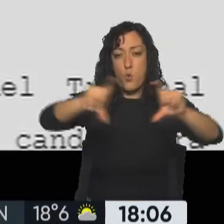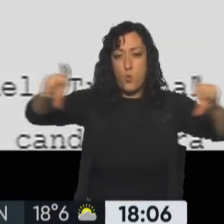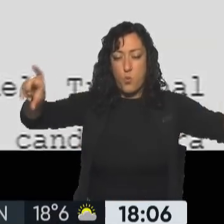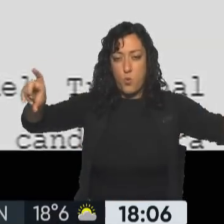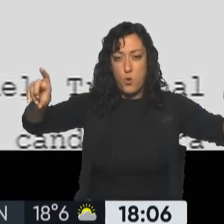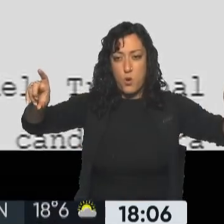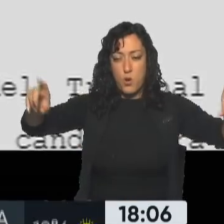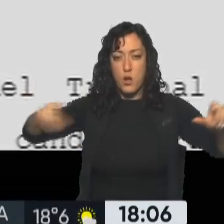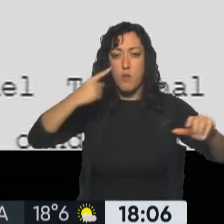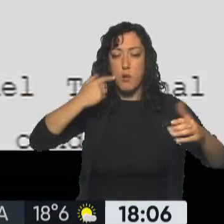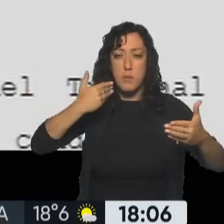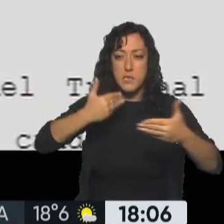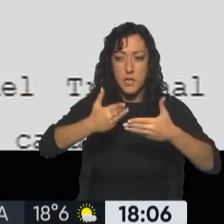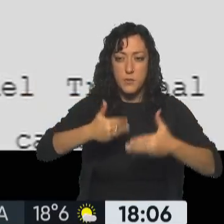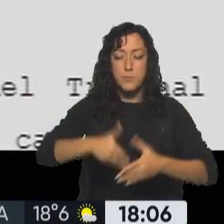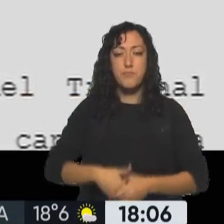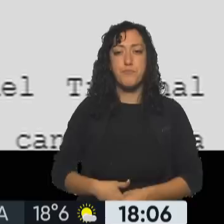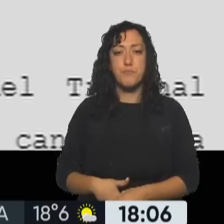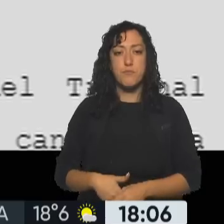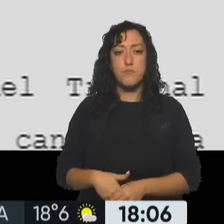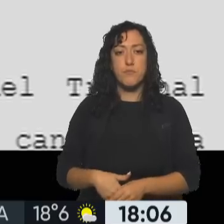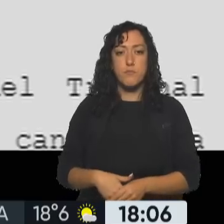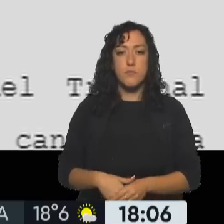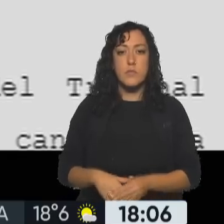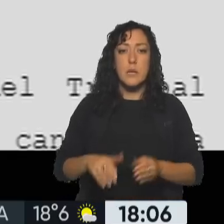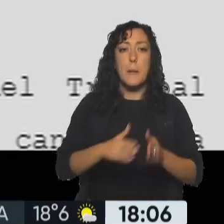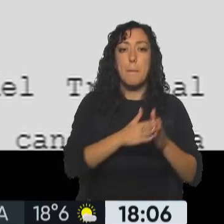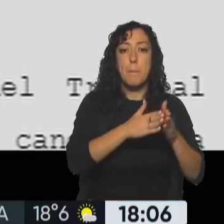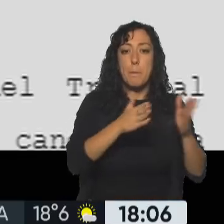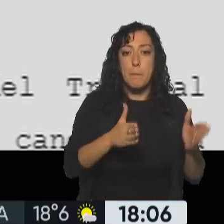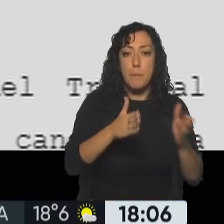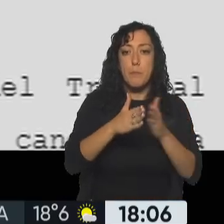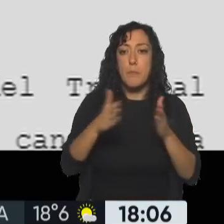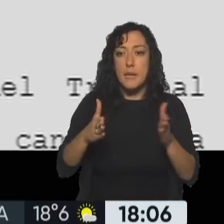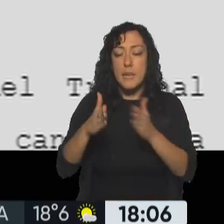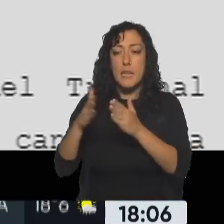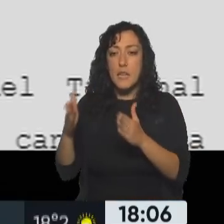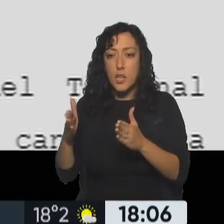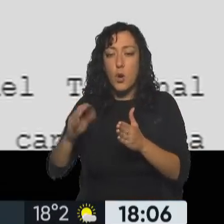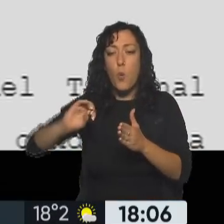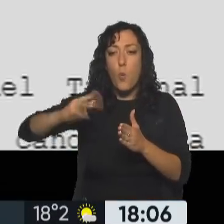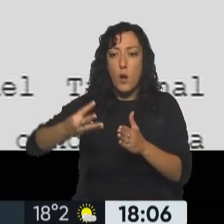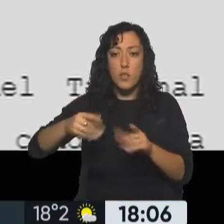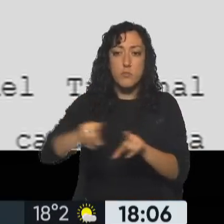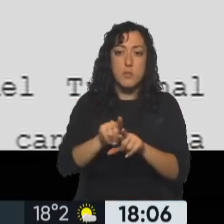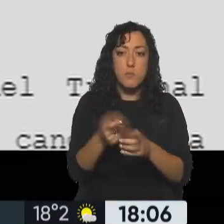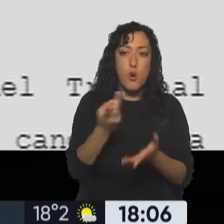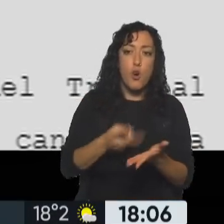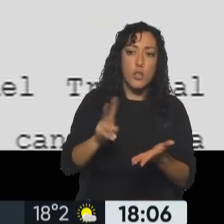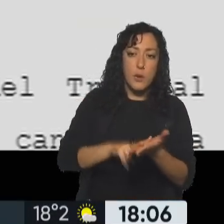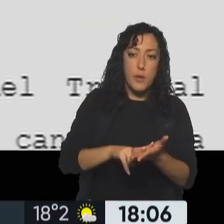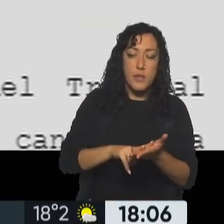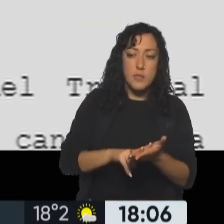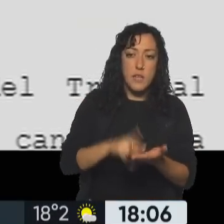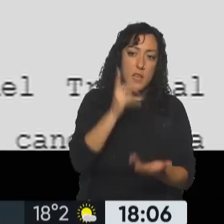resaltado que tenemos más ahí. Cerca. Dice: un cuarto periodo contrariaría el límite de ser reelegido. Ya lo